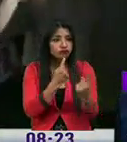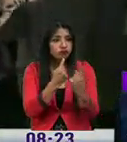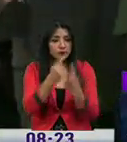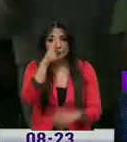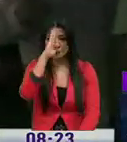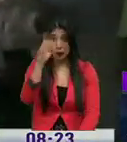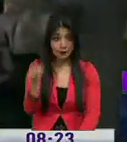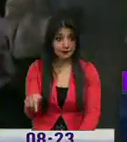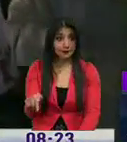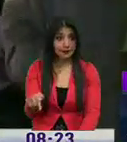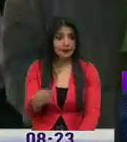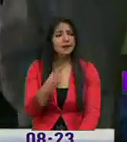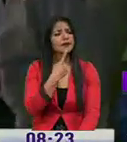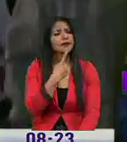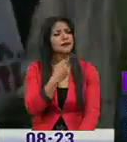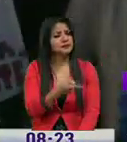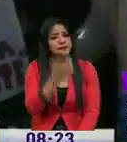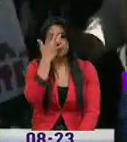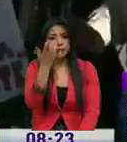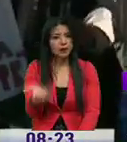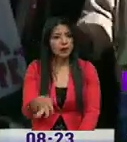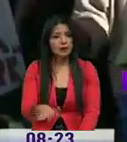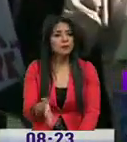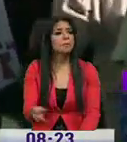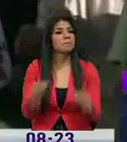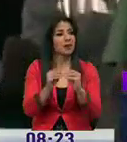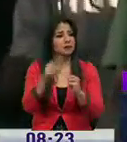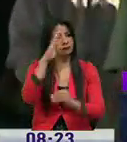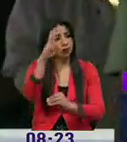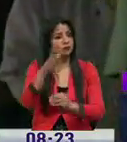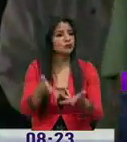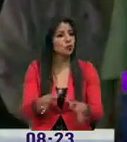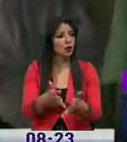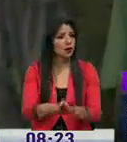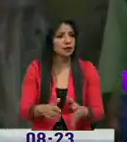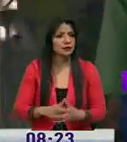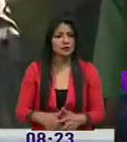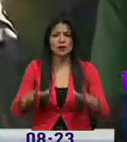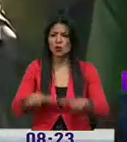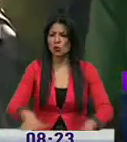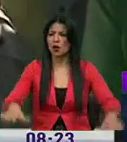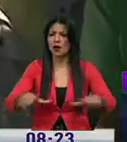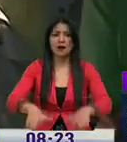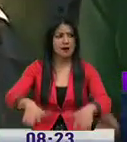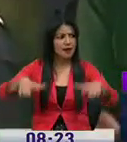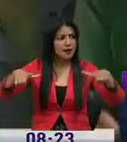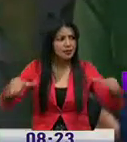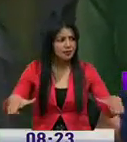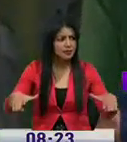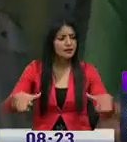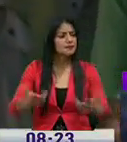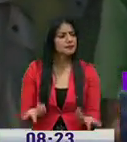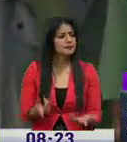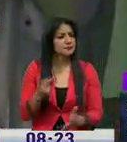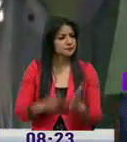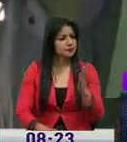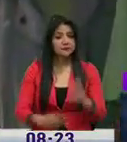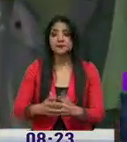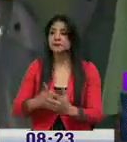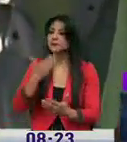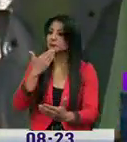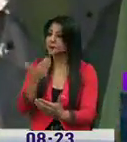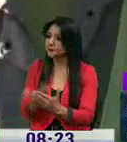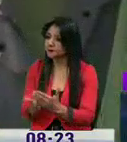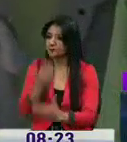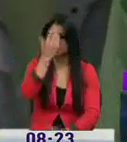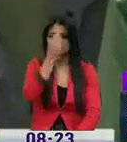policías que aquí se encuentran, ¿qué les dicen? ¿Por qué no hay más agentes en un sector que es tan grande de Quito? Gracias, muy buenos